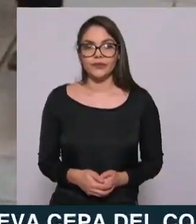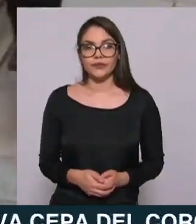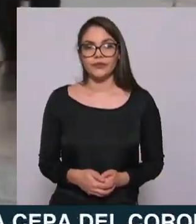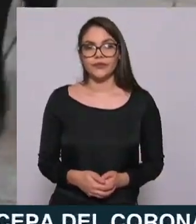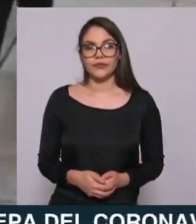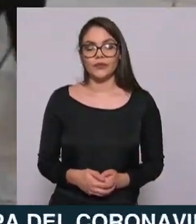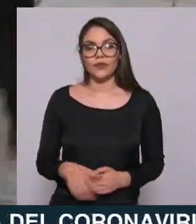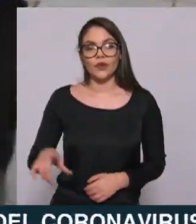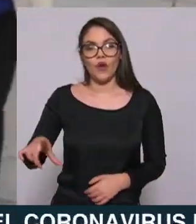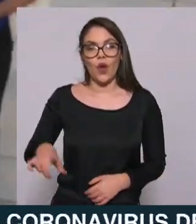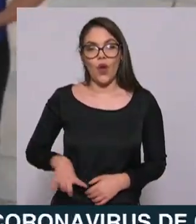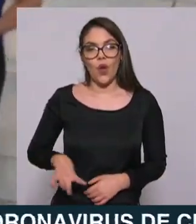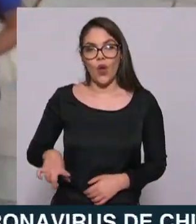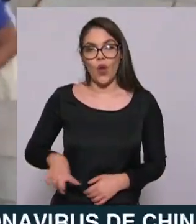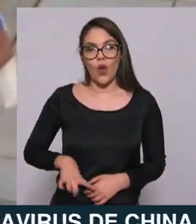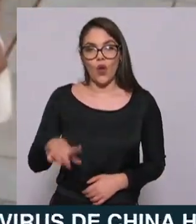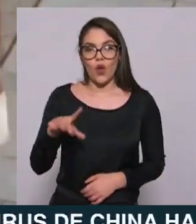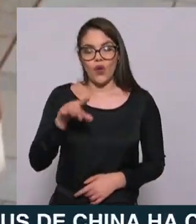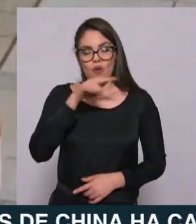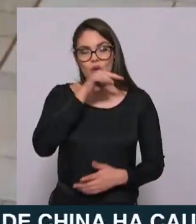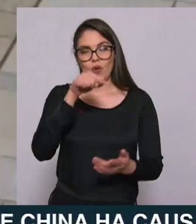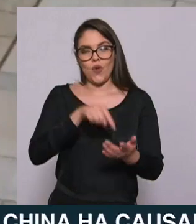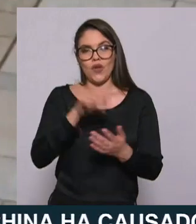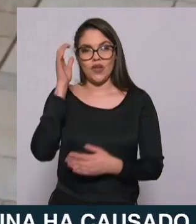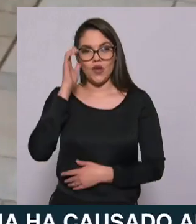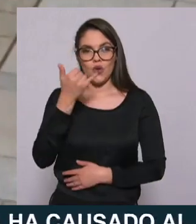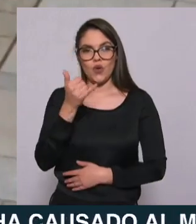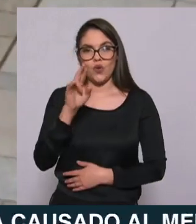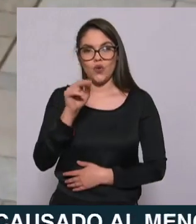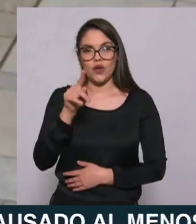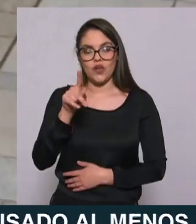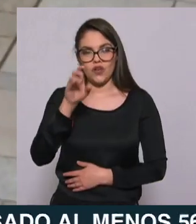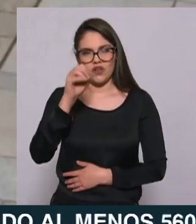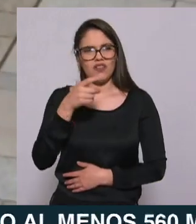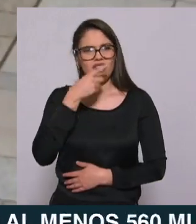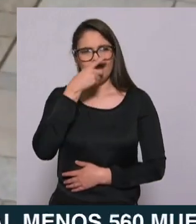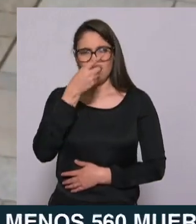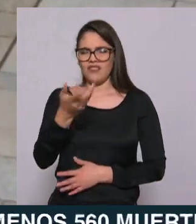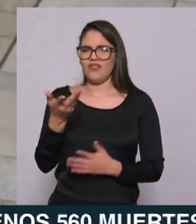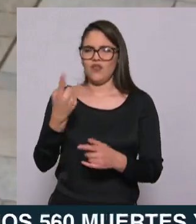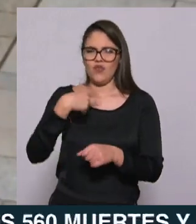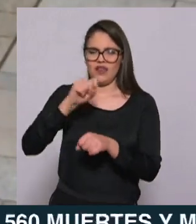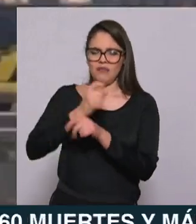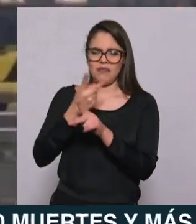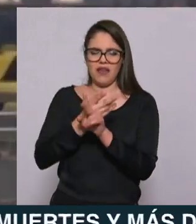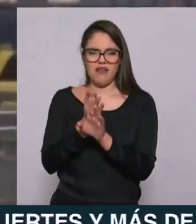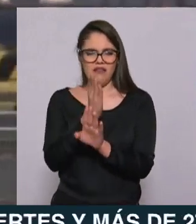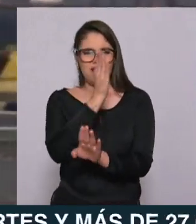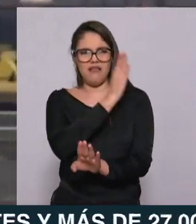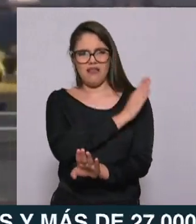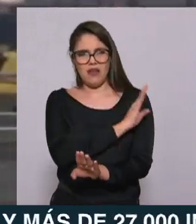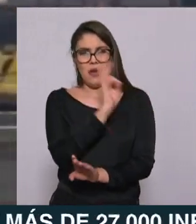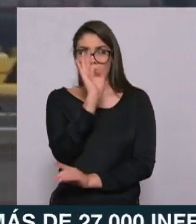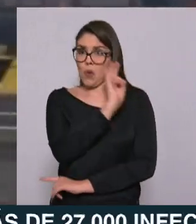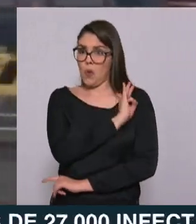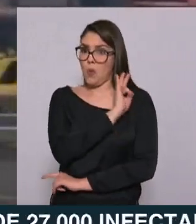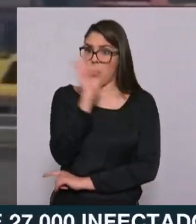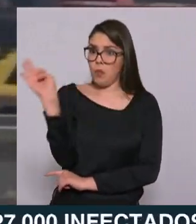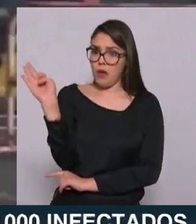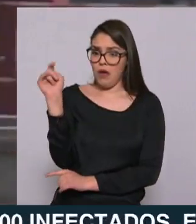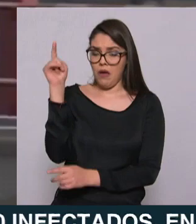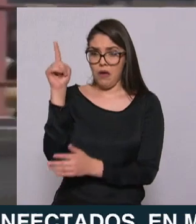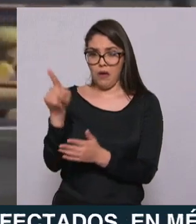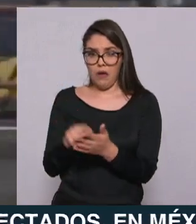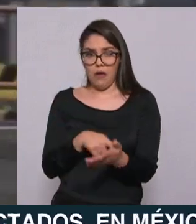La gobernadora de la capital, Yuriko Koike, sí fue más contundente al desmentir la semana pasada los rumores sobre la posibilidad que